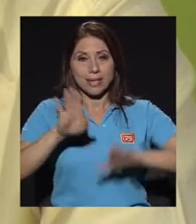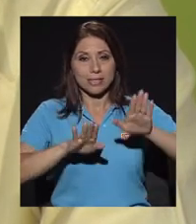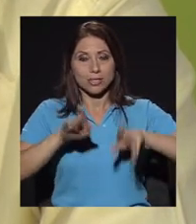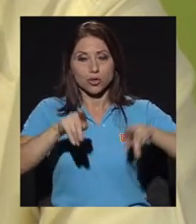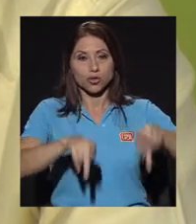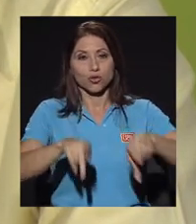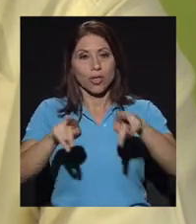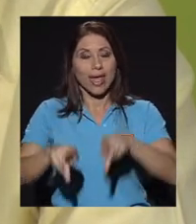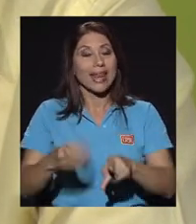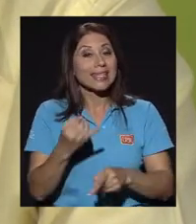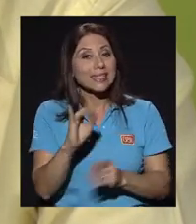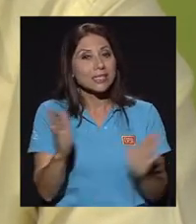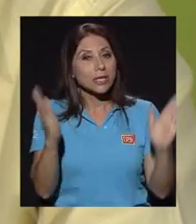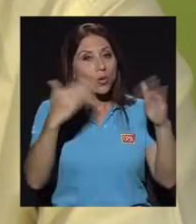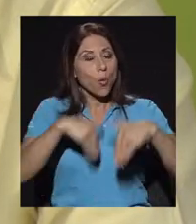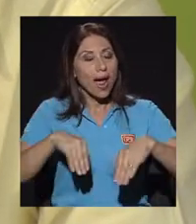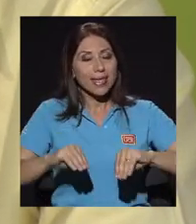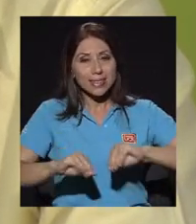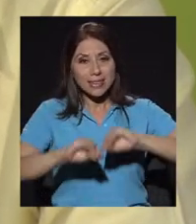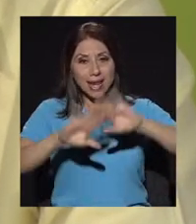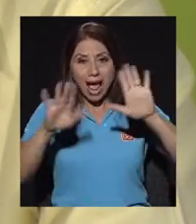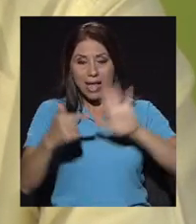hay una transparencia